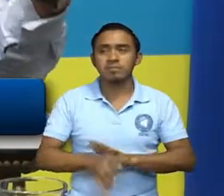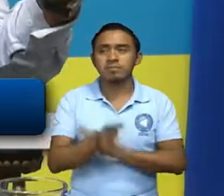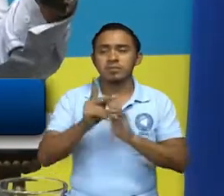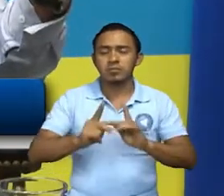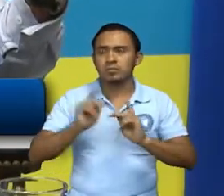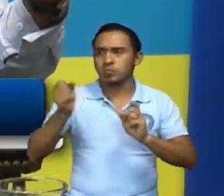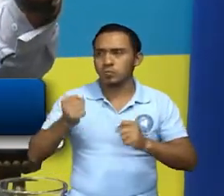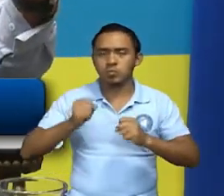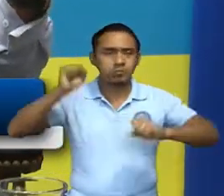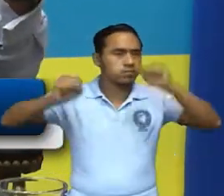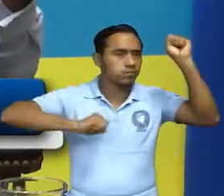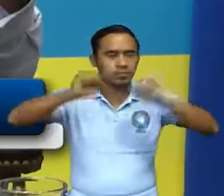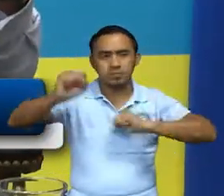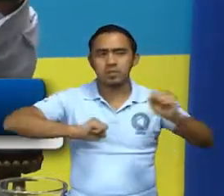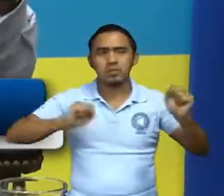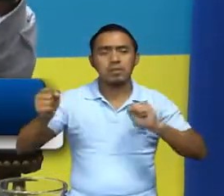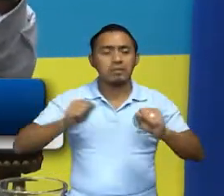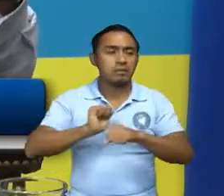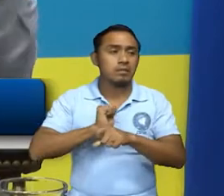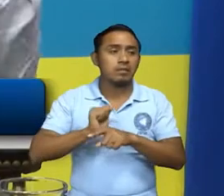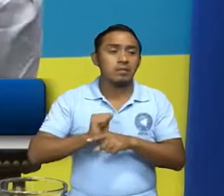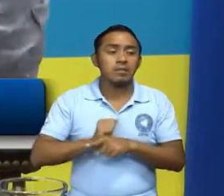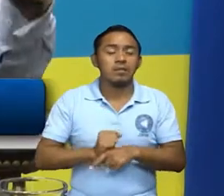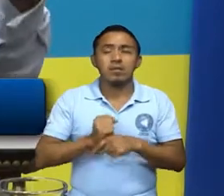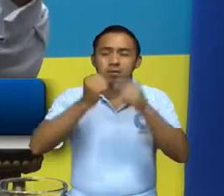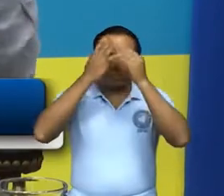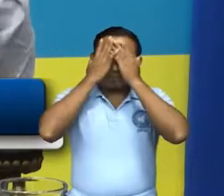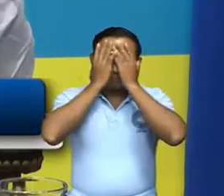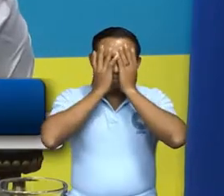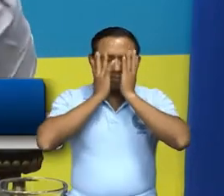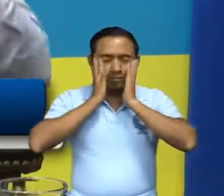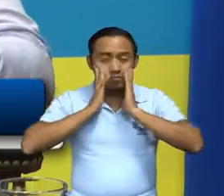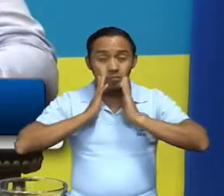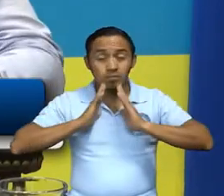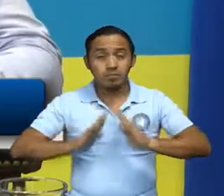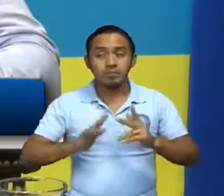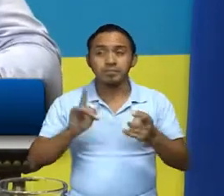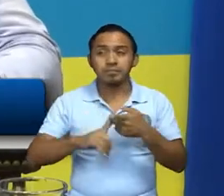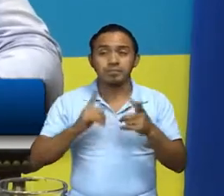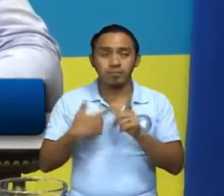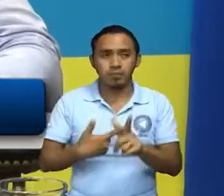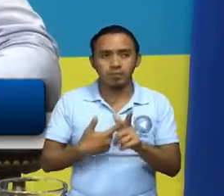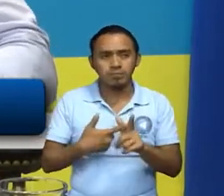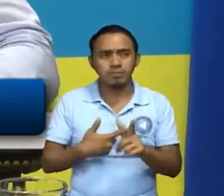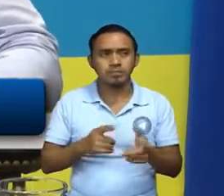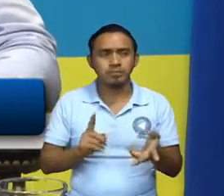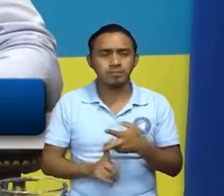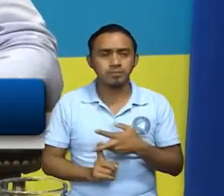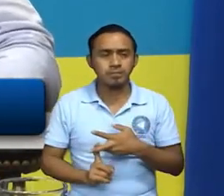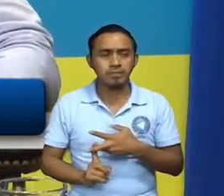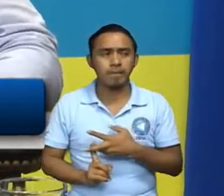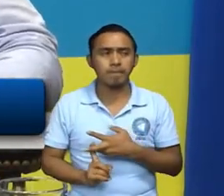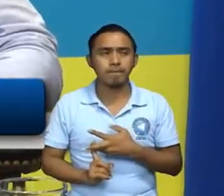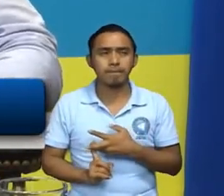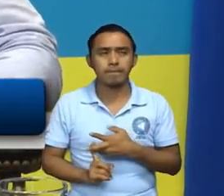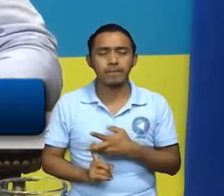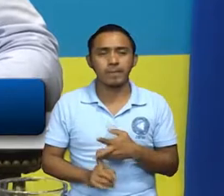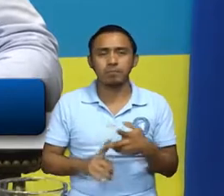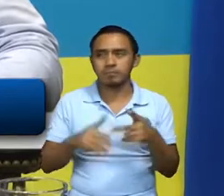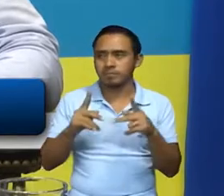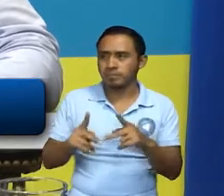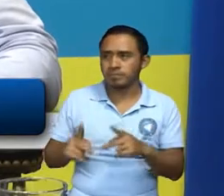agitan mucho, que practican deporte, se sudan mucho. Por ejemplo, los que corren. Yo he sabido casos de personas